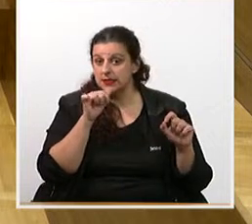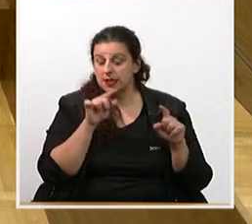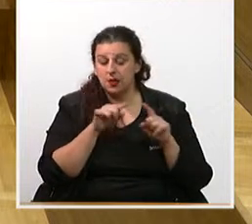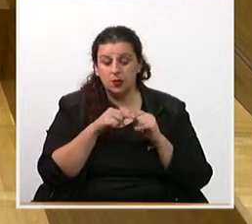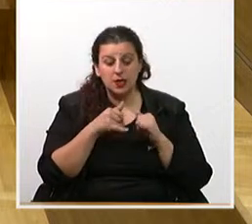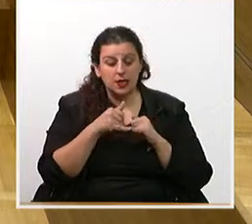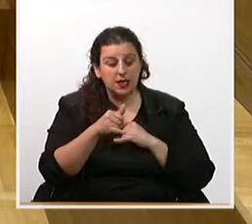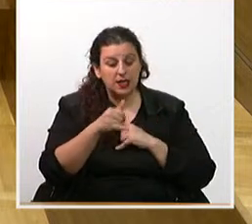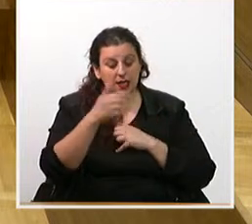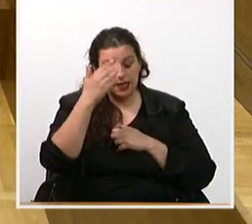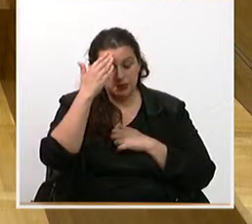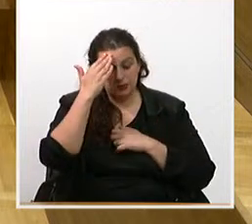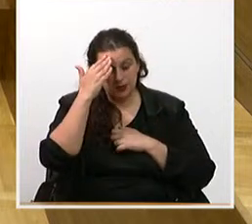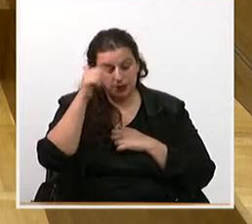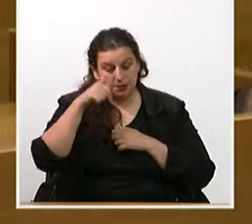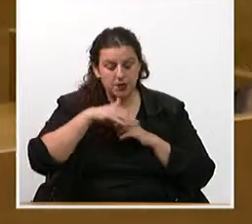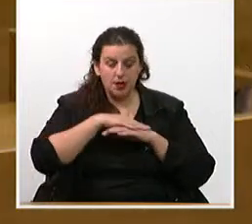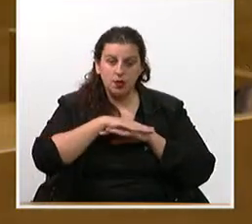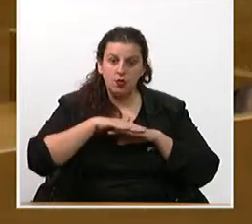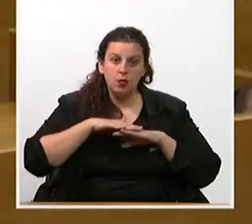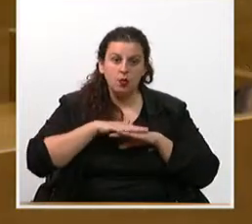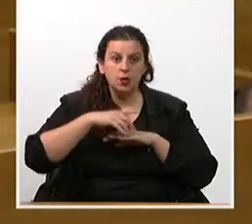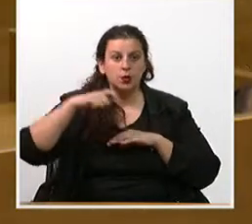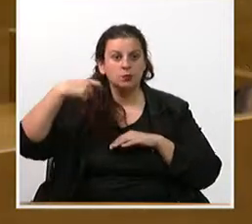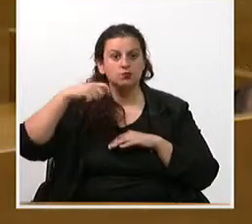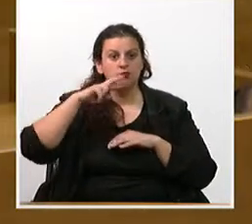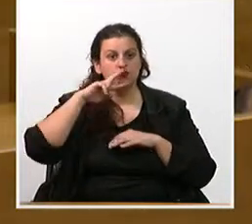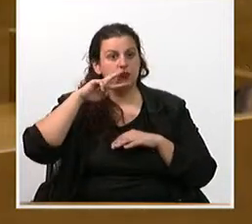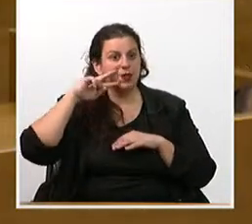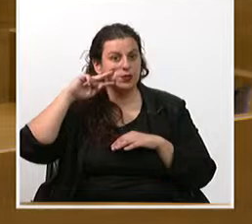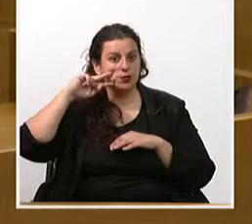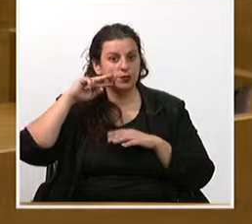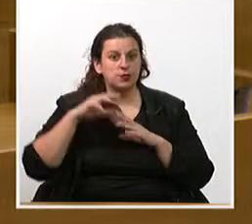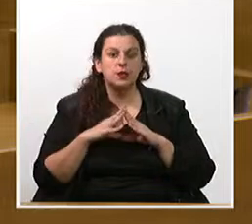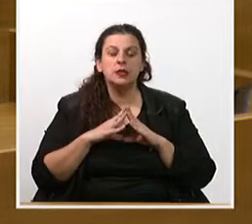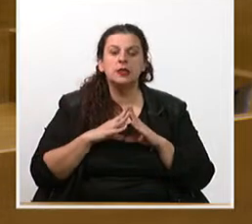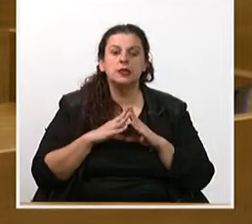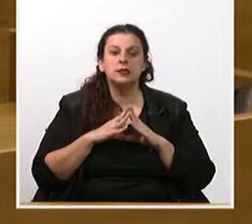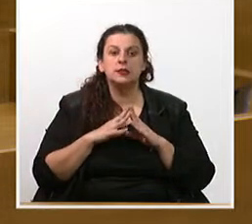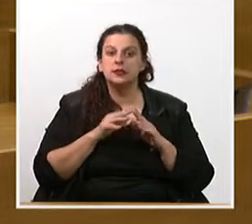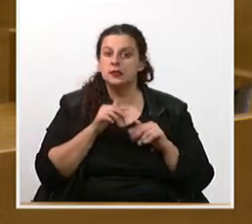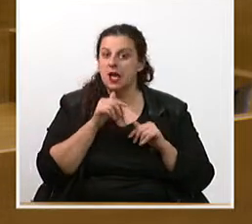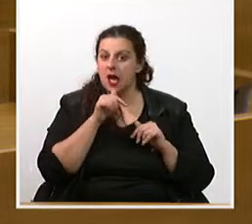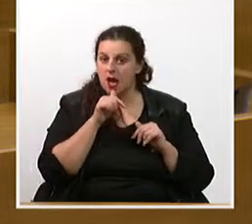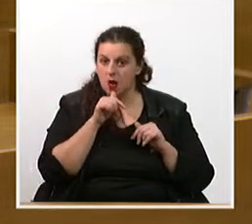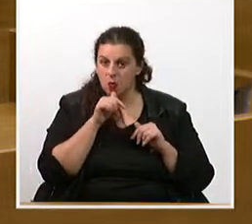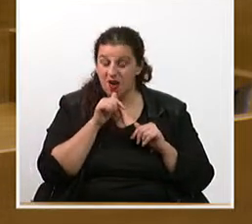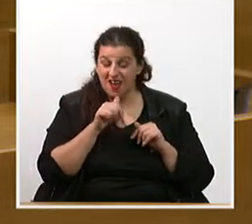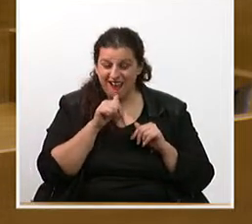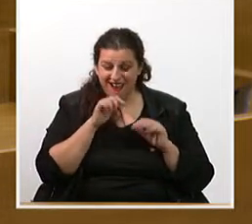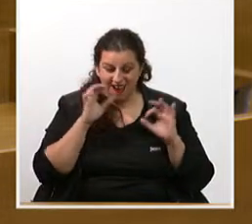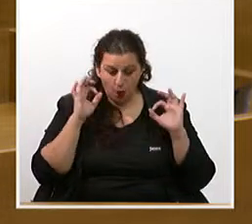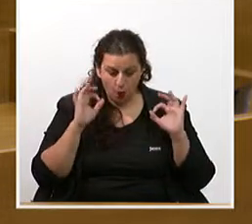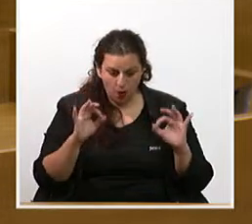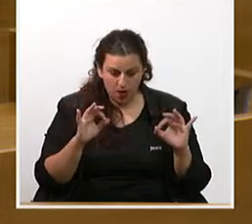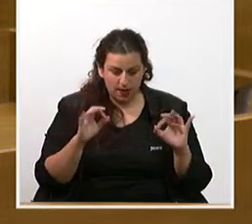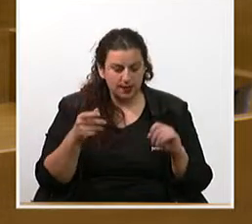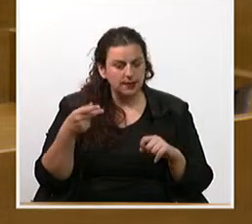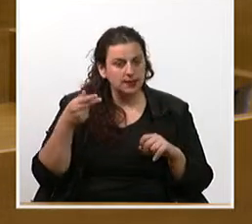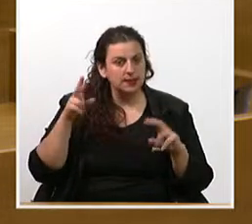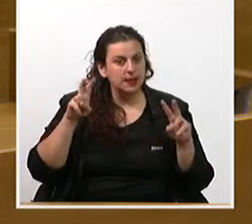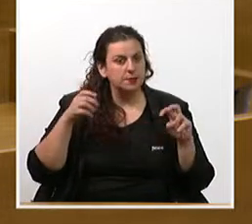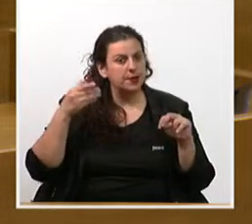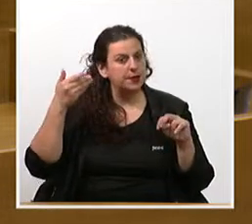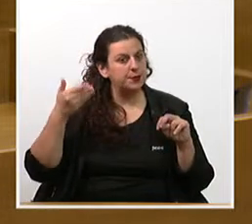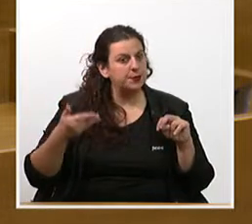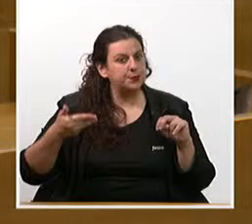principales de este gobierno presidido por Carlos mazón el agua con mayúsculas es un tema fundamental para